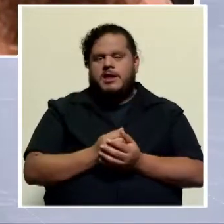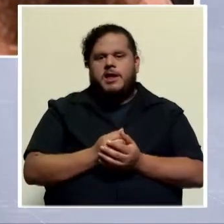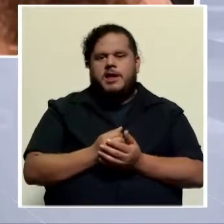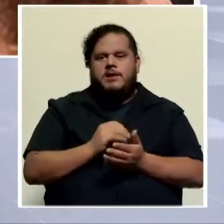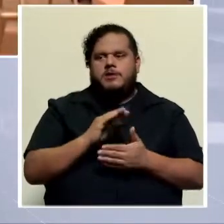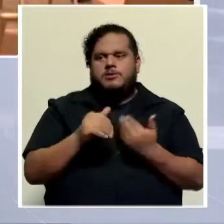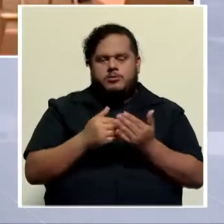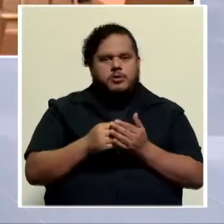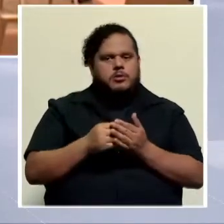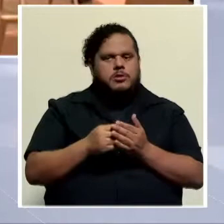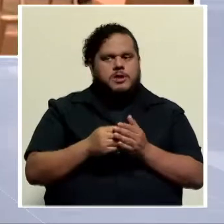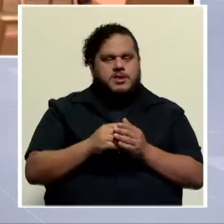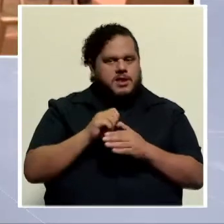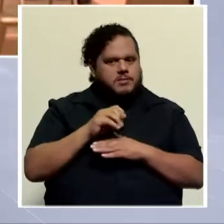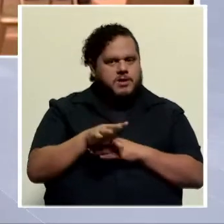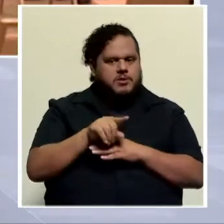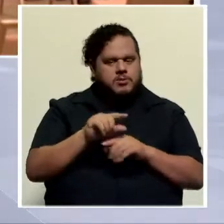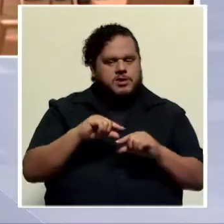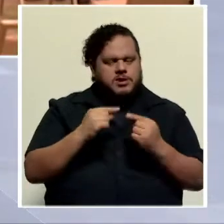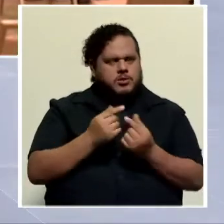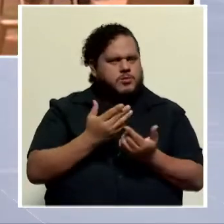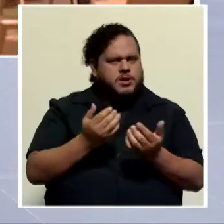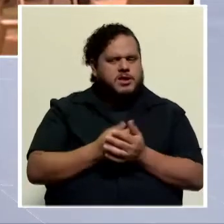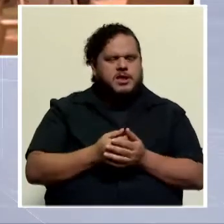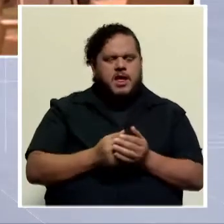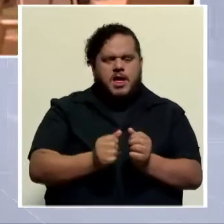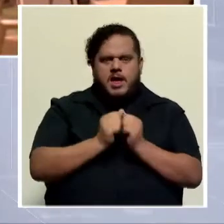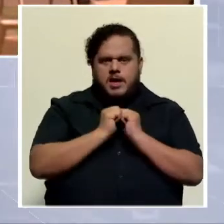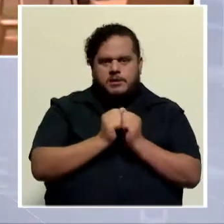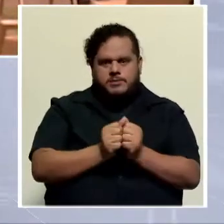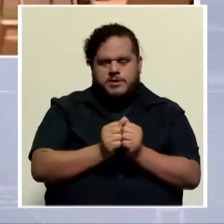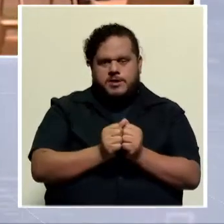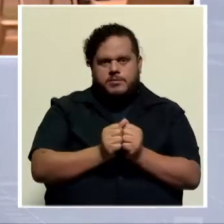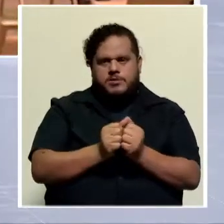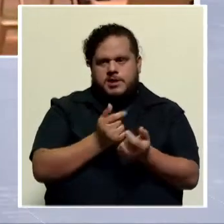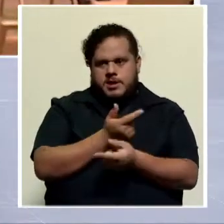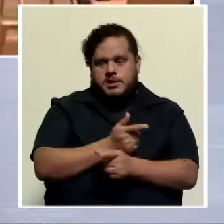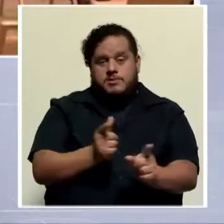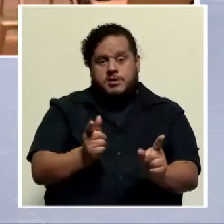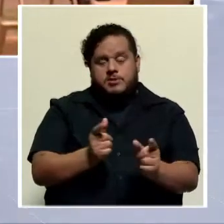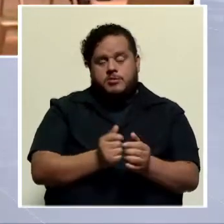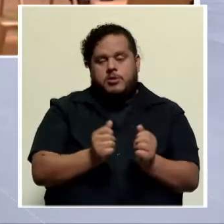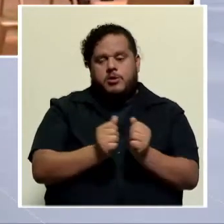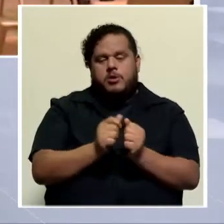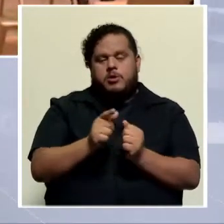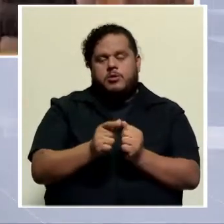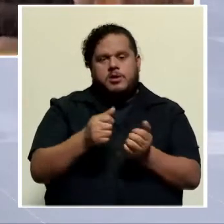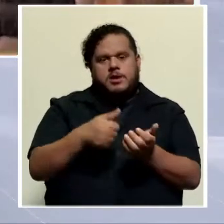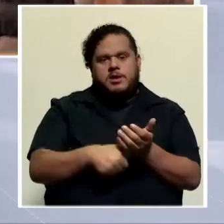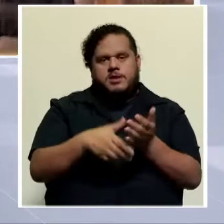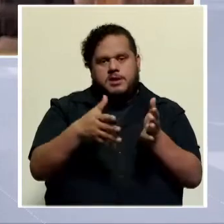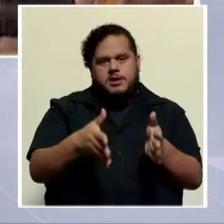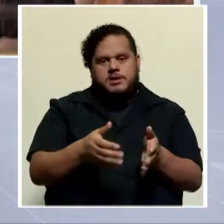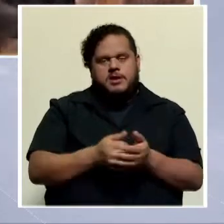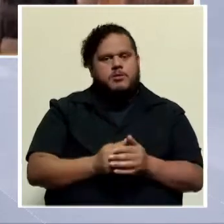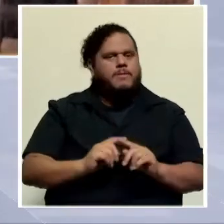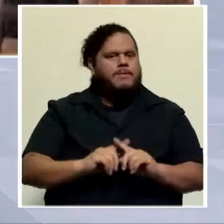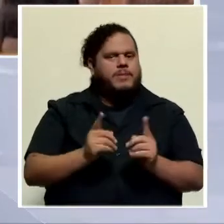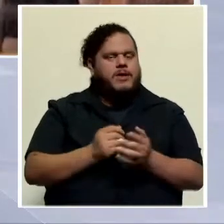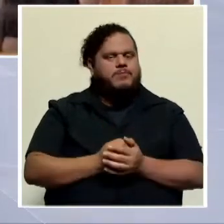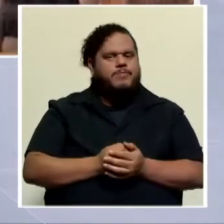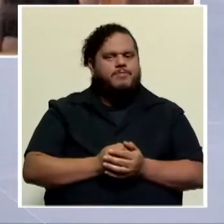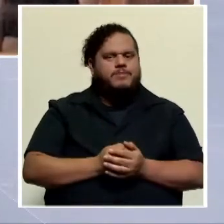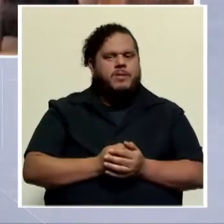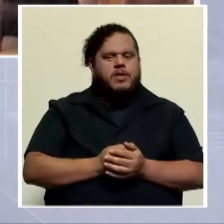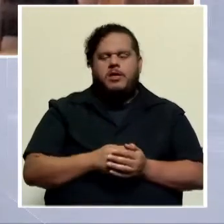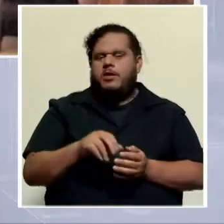estarían enviando este grupo es acompañamos a Liberación con este candidato, pero